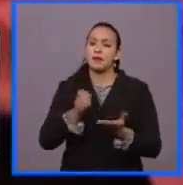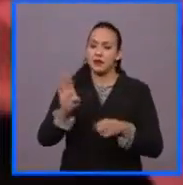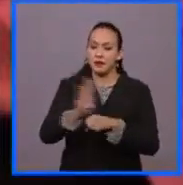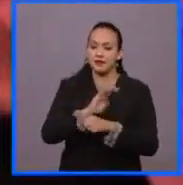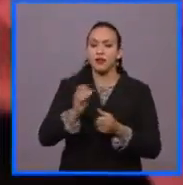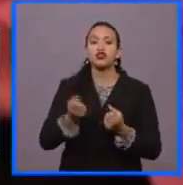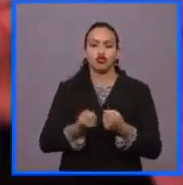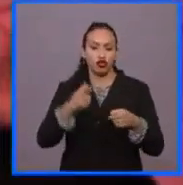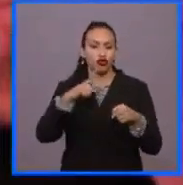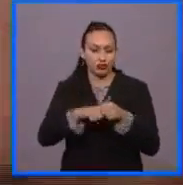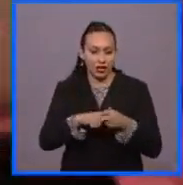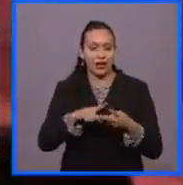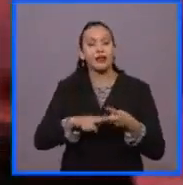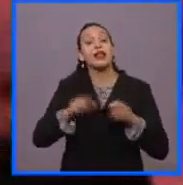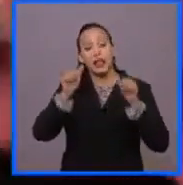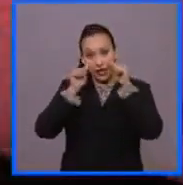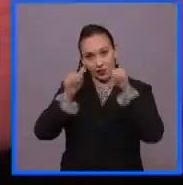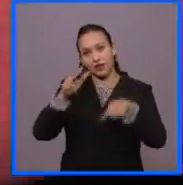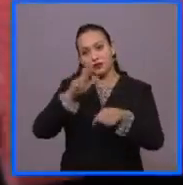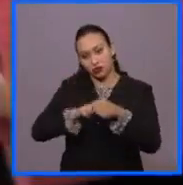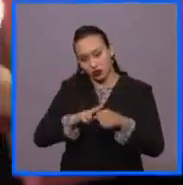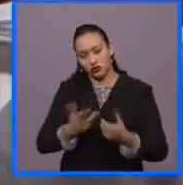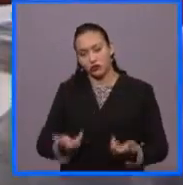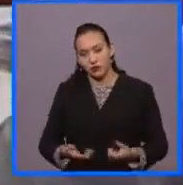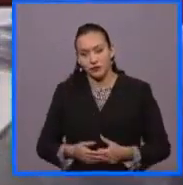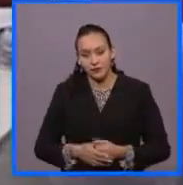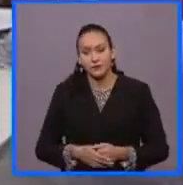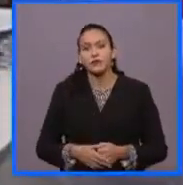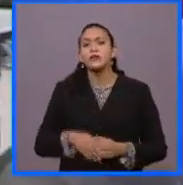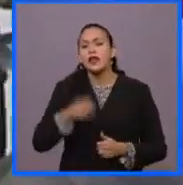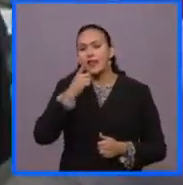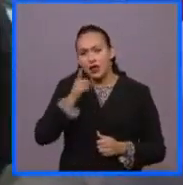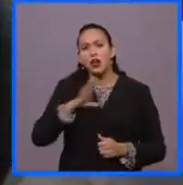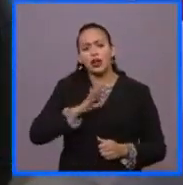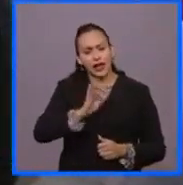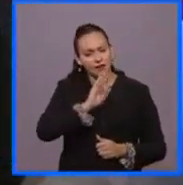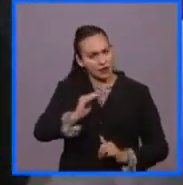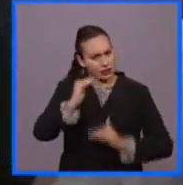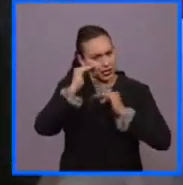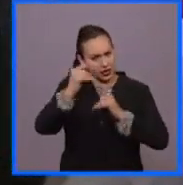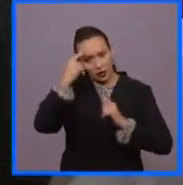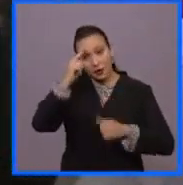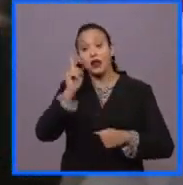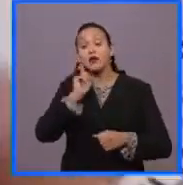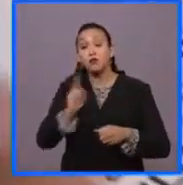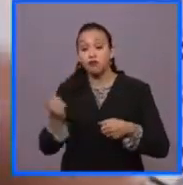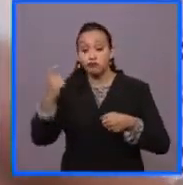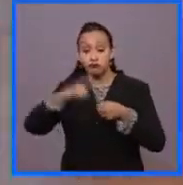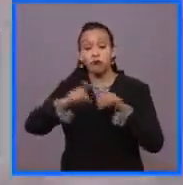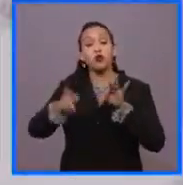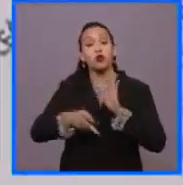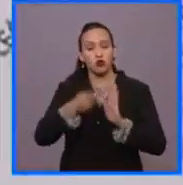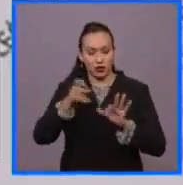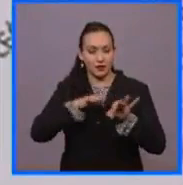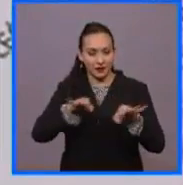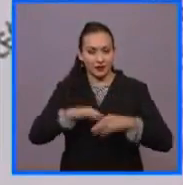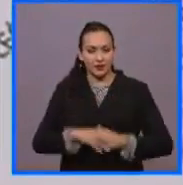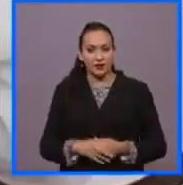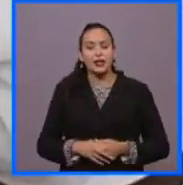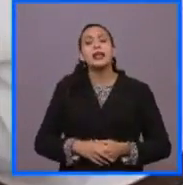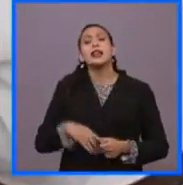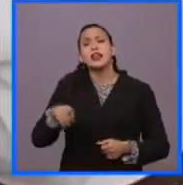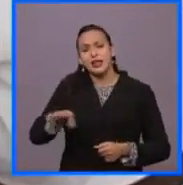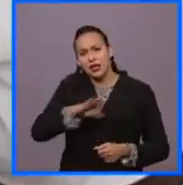y recibir atención médica. En la resolución fijó una fecha límite para la reinstalación, con independencia de que